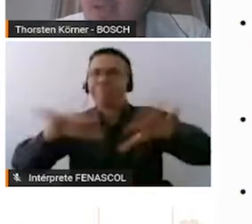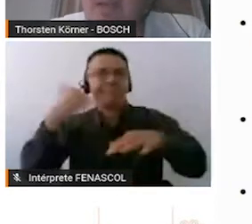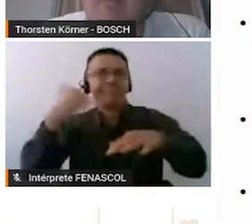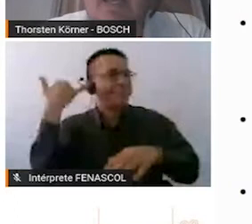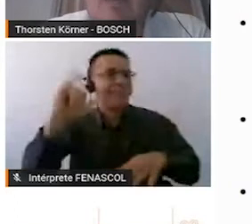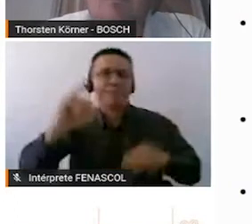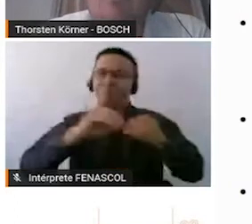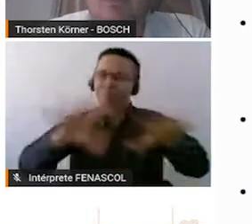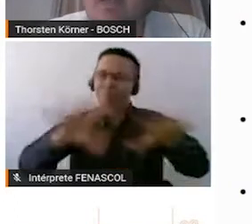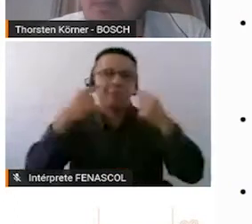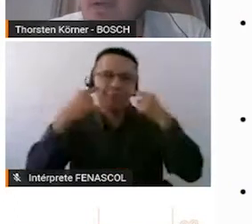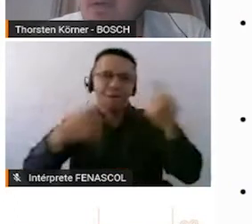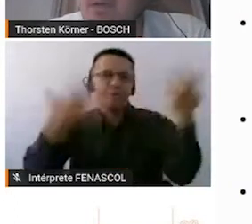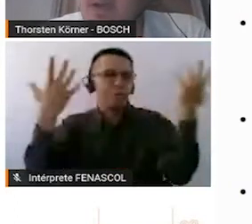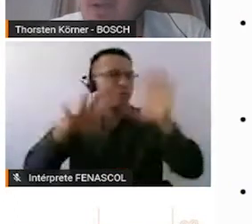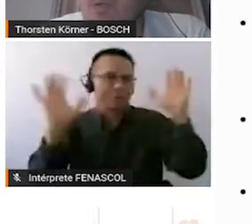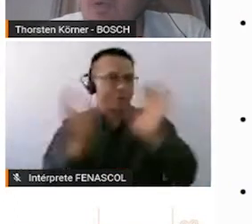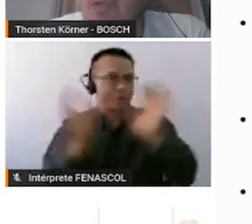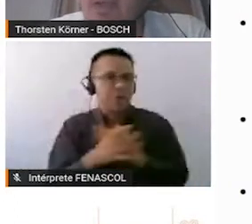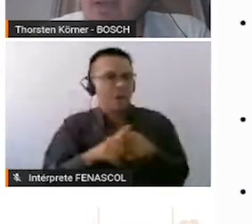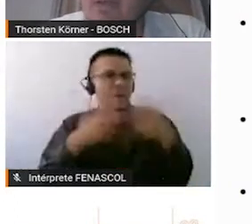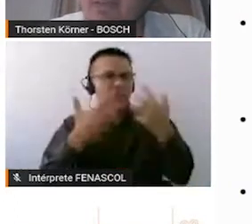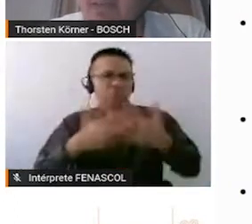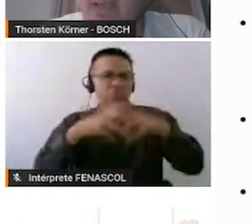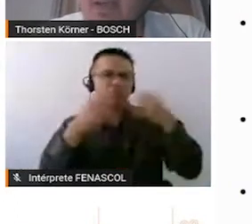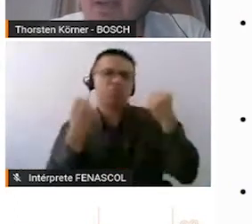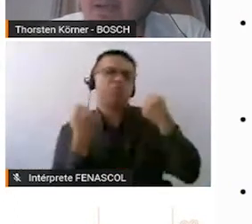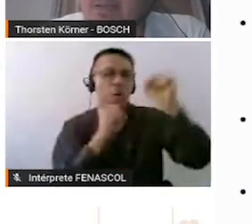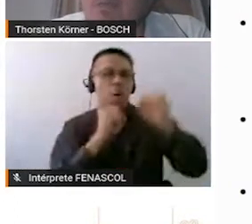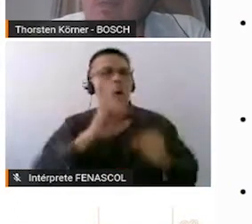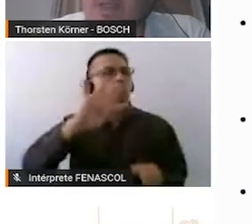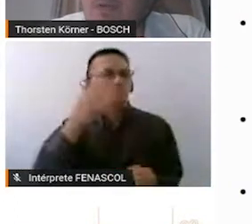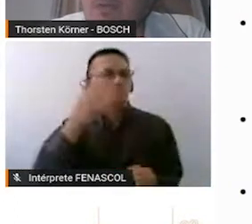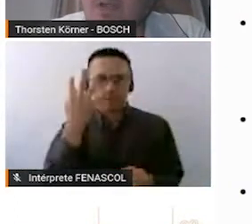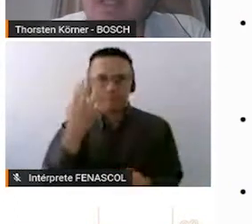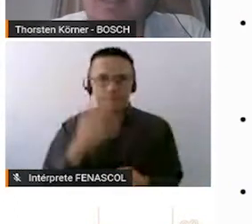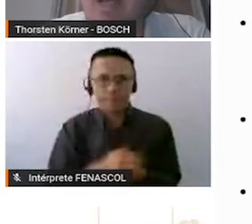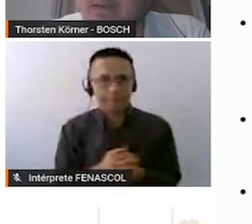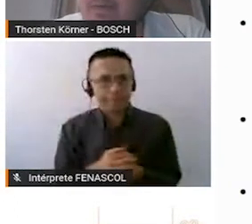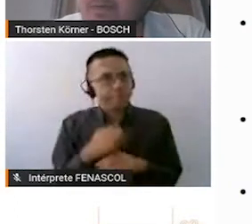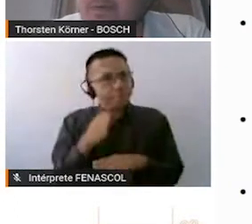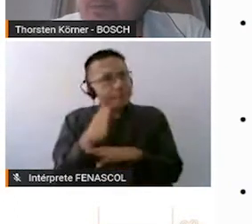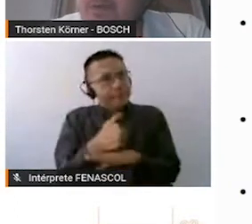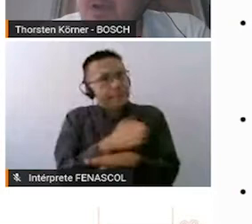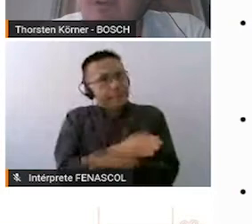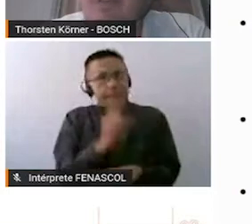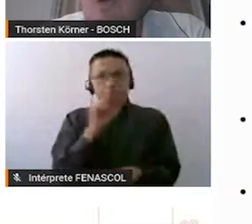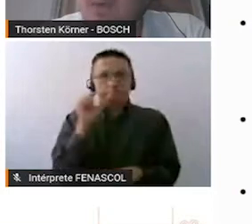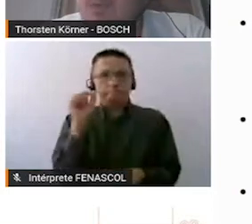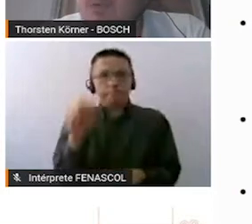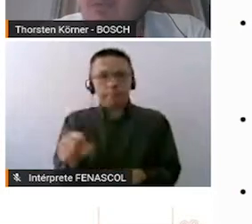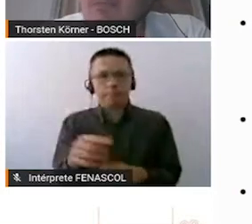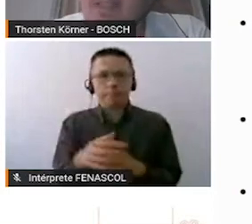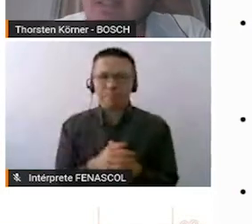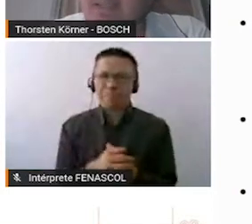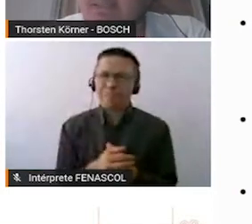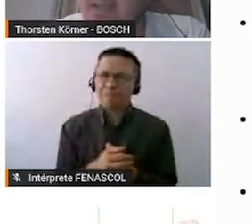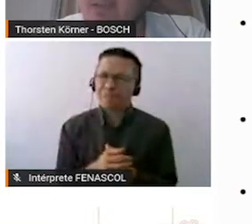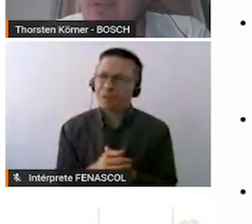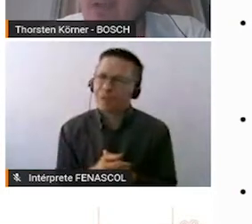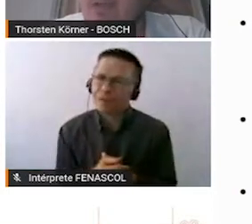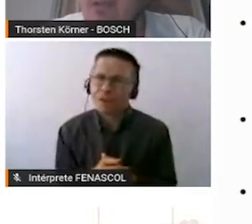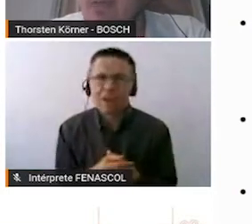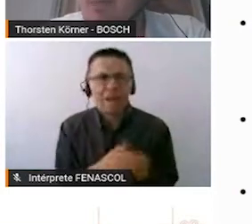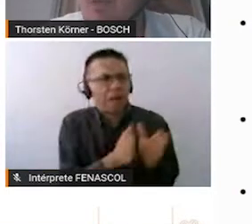sí, vayamos al tema o a la pregunta que les hiciera hace un momento. ¿Por qué tan tarde? ¿Por qué nos demoramos más de